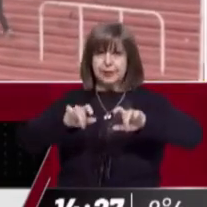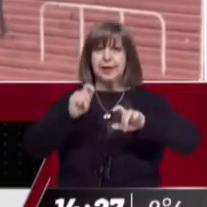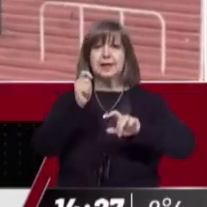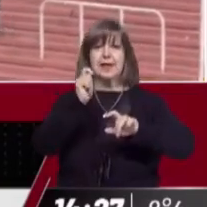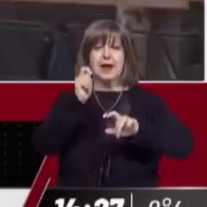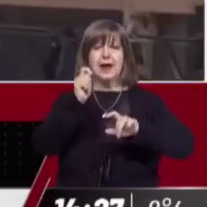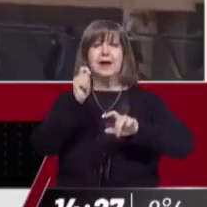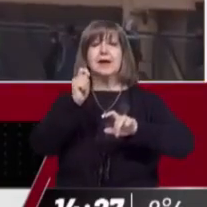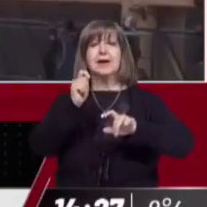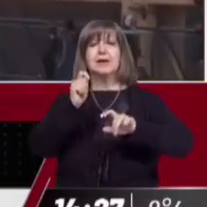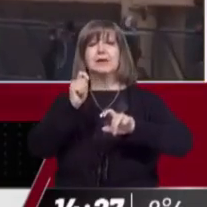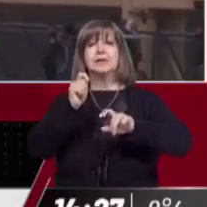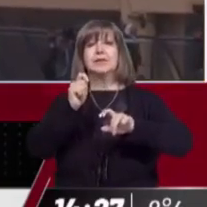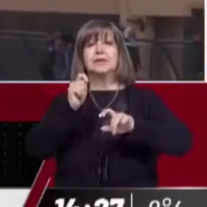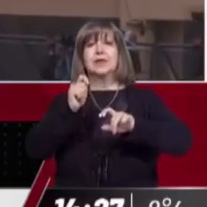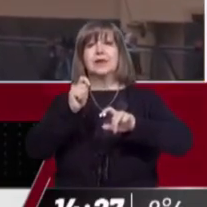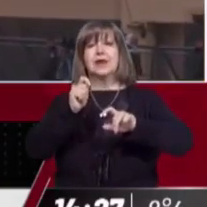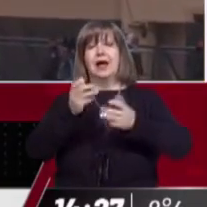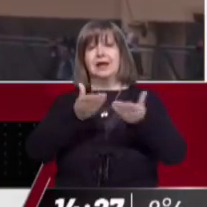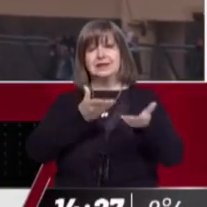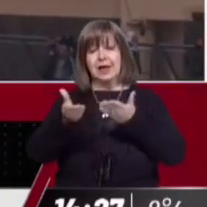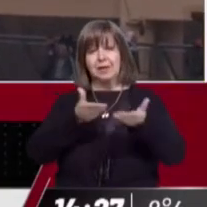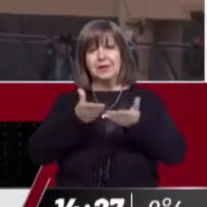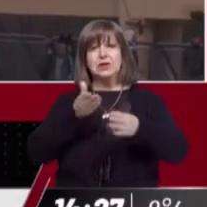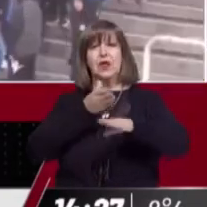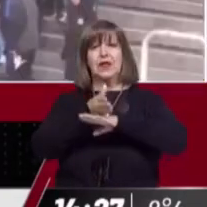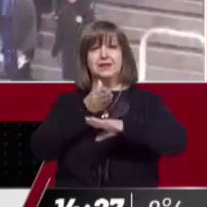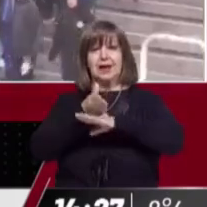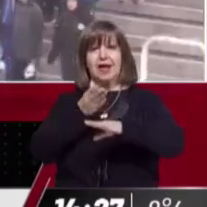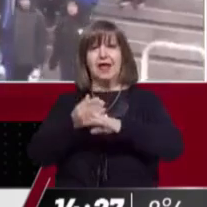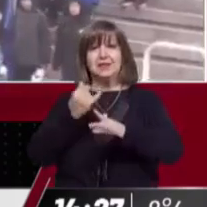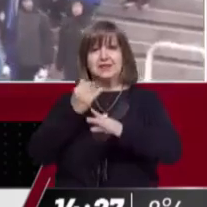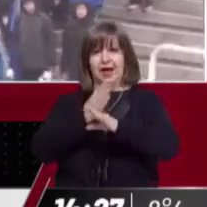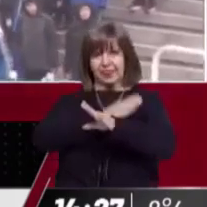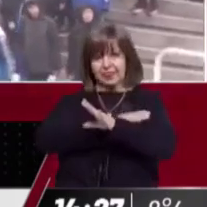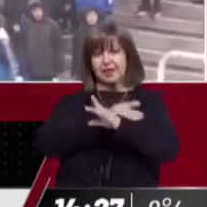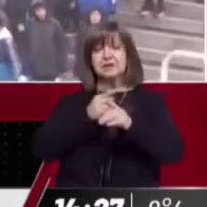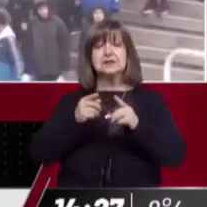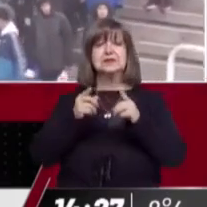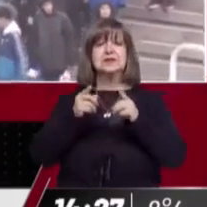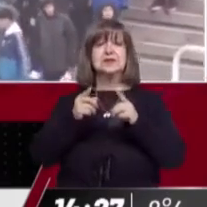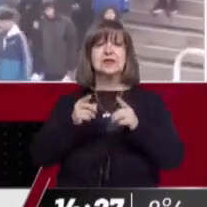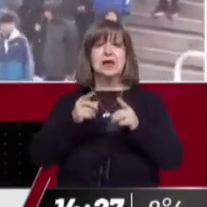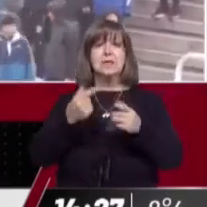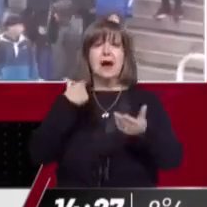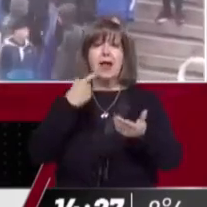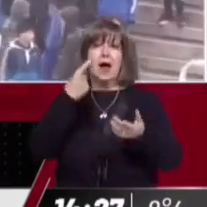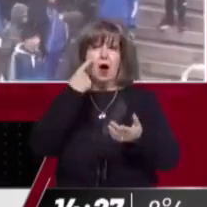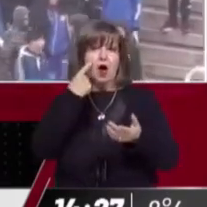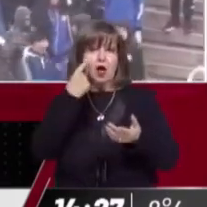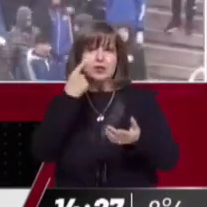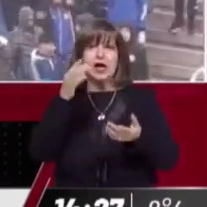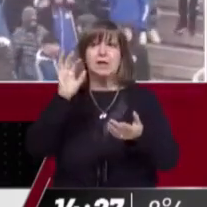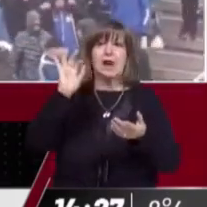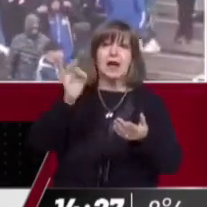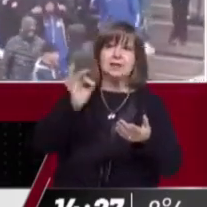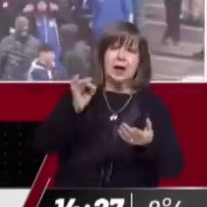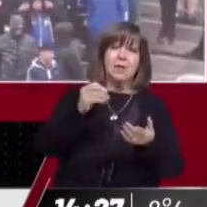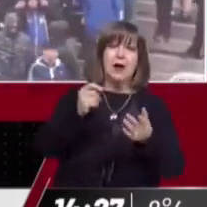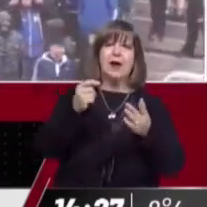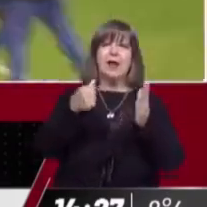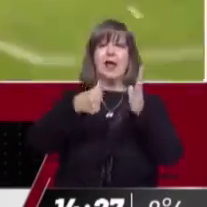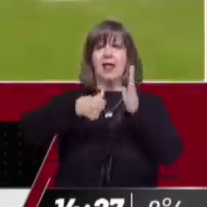quienes son los que brindan este servicio de entradas. Y bueno, esto también nos va a permitir a nosotros poder tener